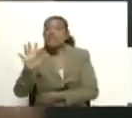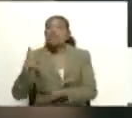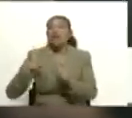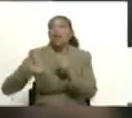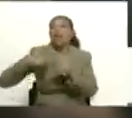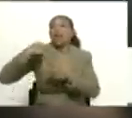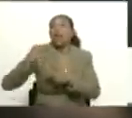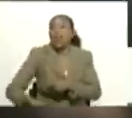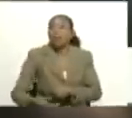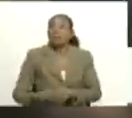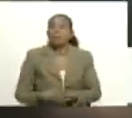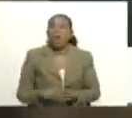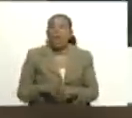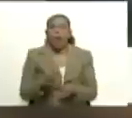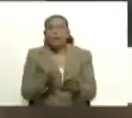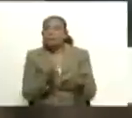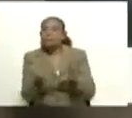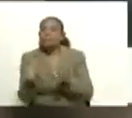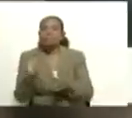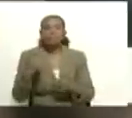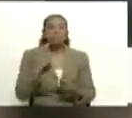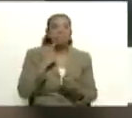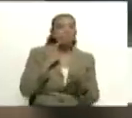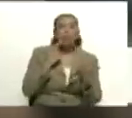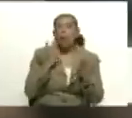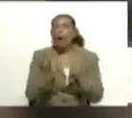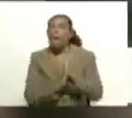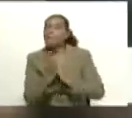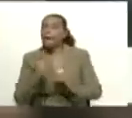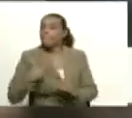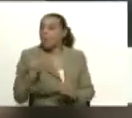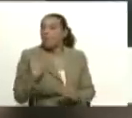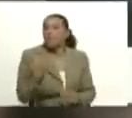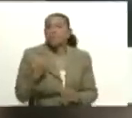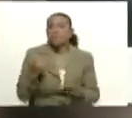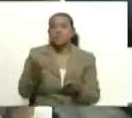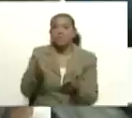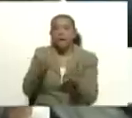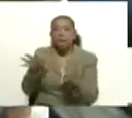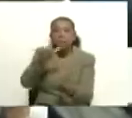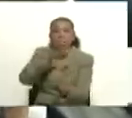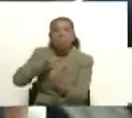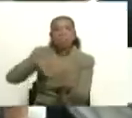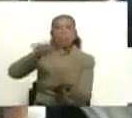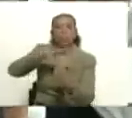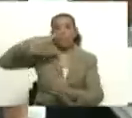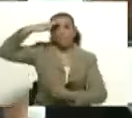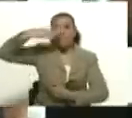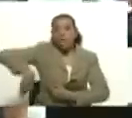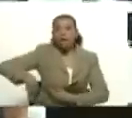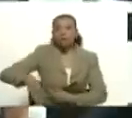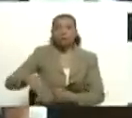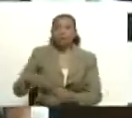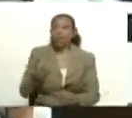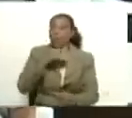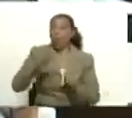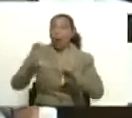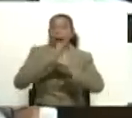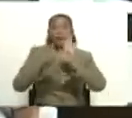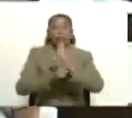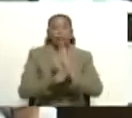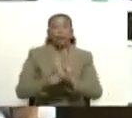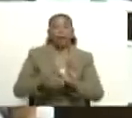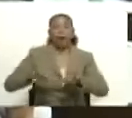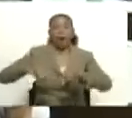posteriores, escudriñando el oído de los militares para un acto inconstitucional como es la de dar